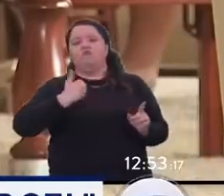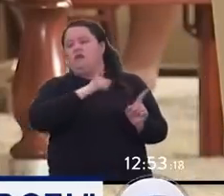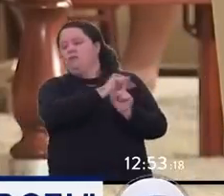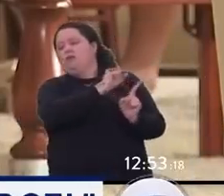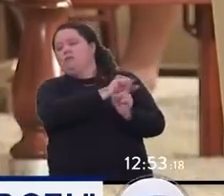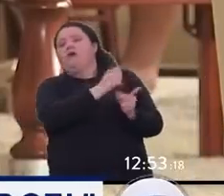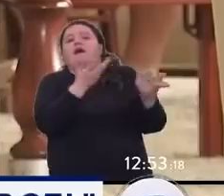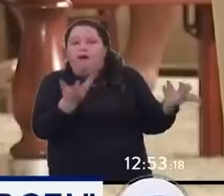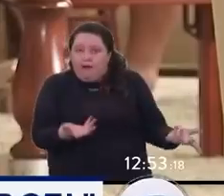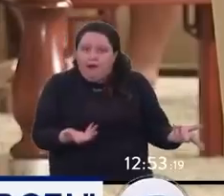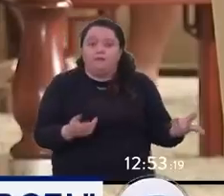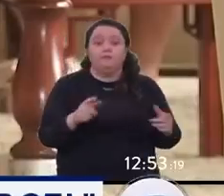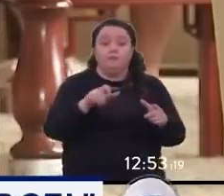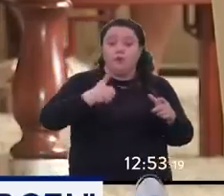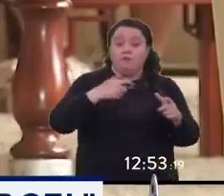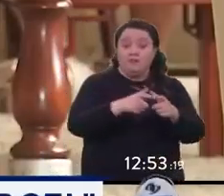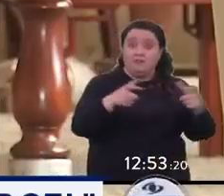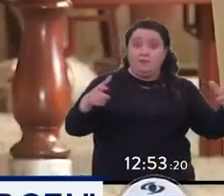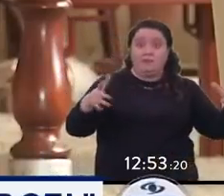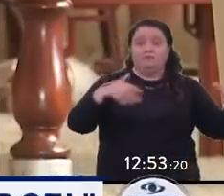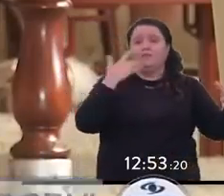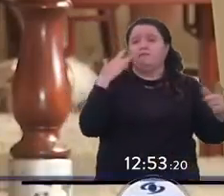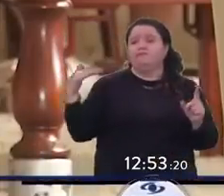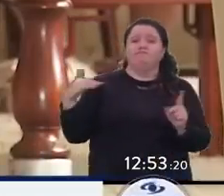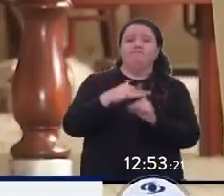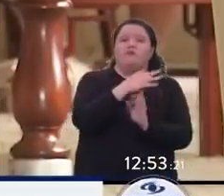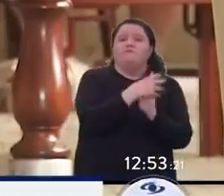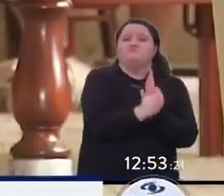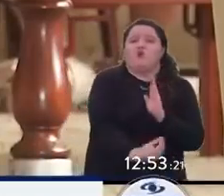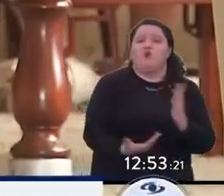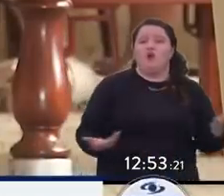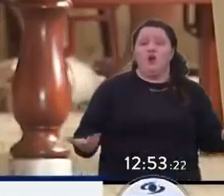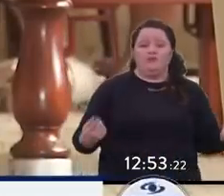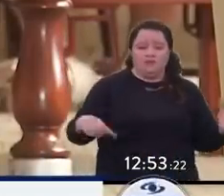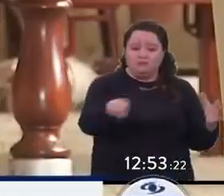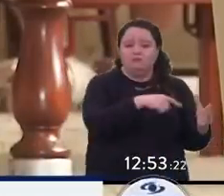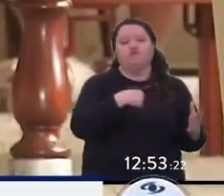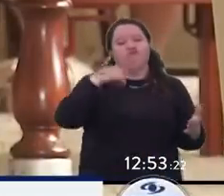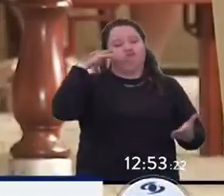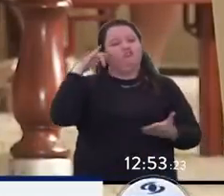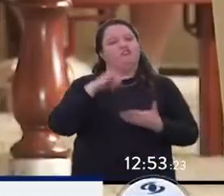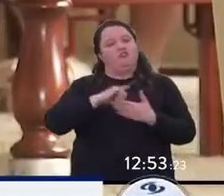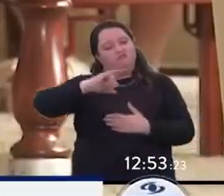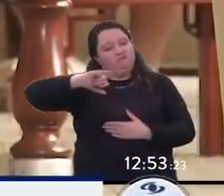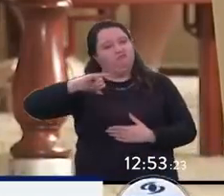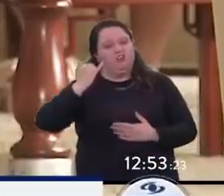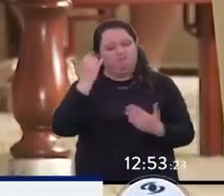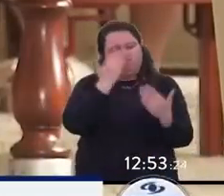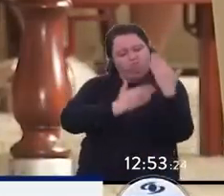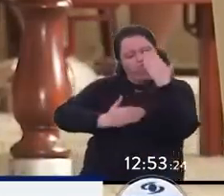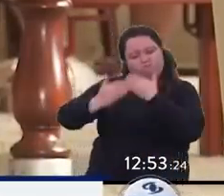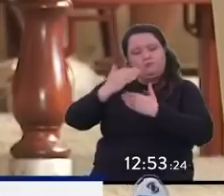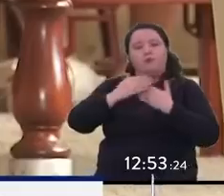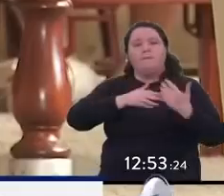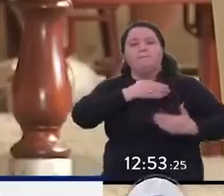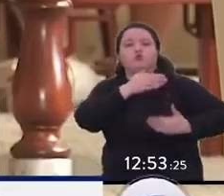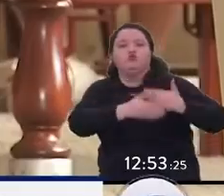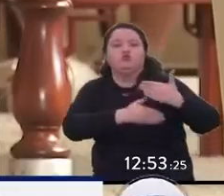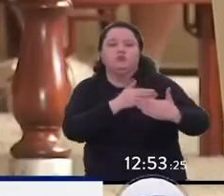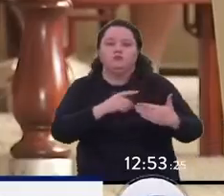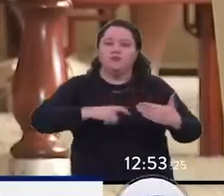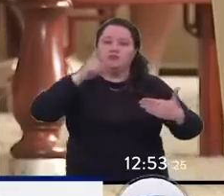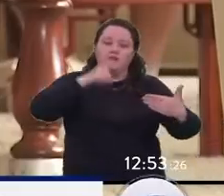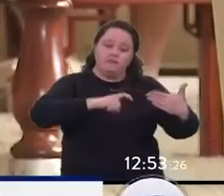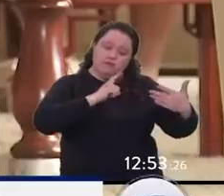La mayoría de esos jóvenes son jóvenes empobrecidos y yo sí creo que hay que hacer una revisión del debido proceso, porque